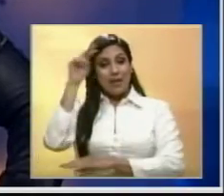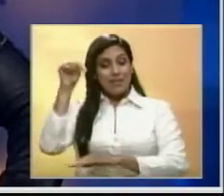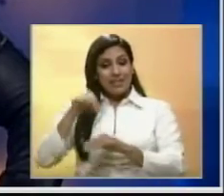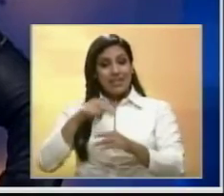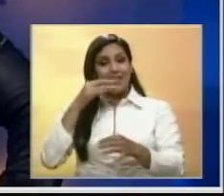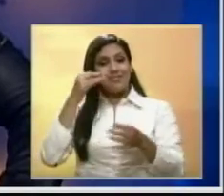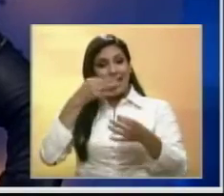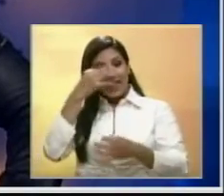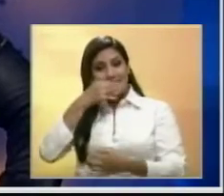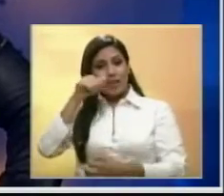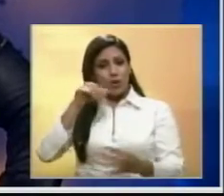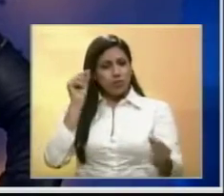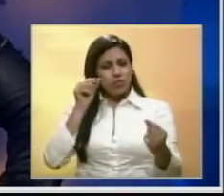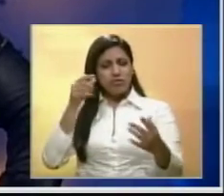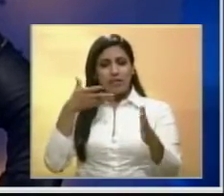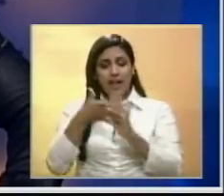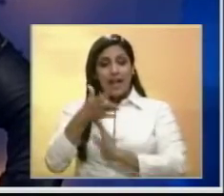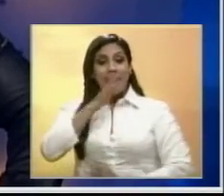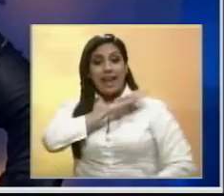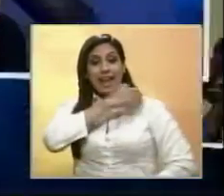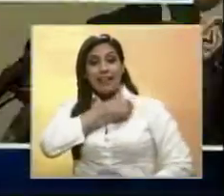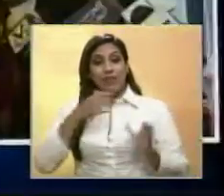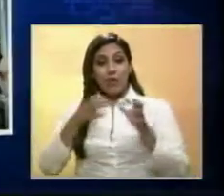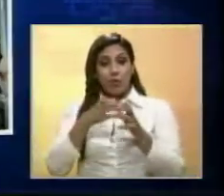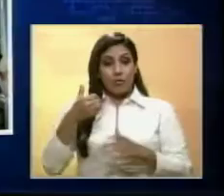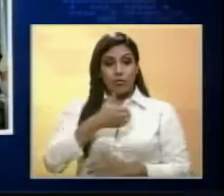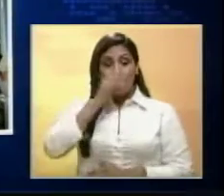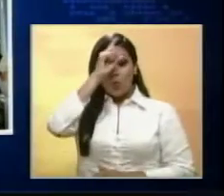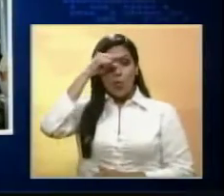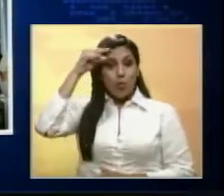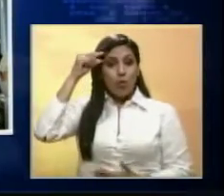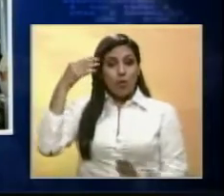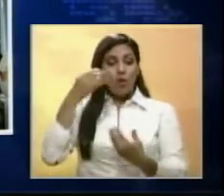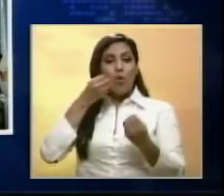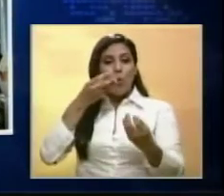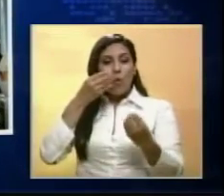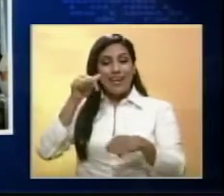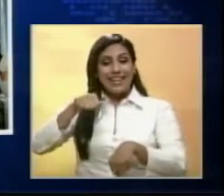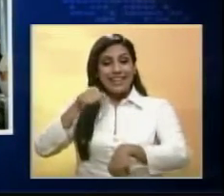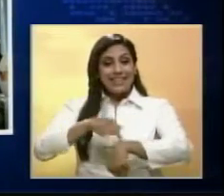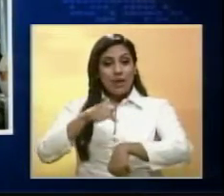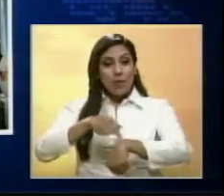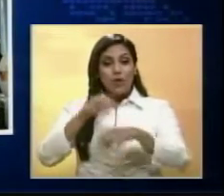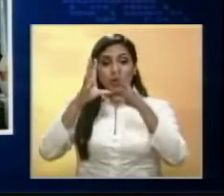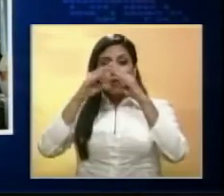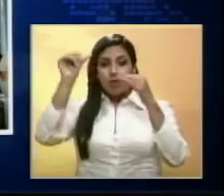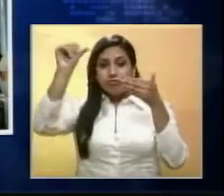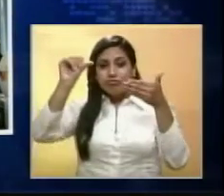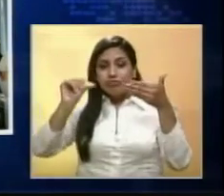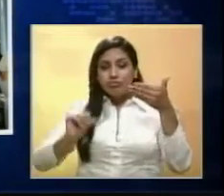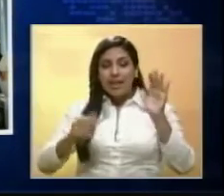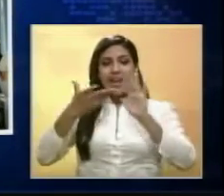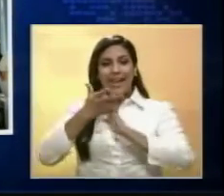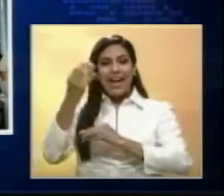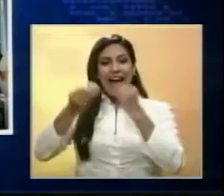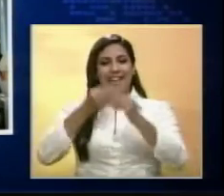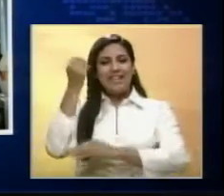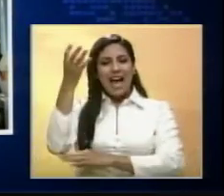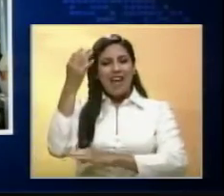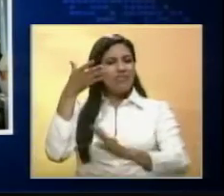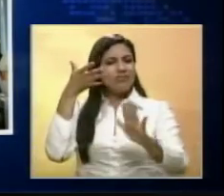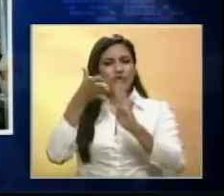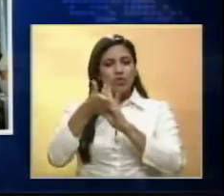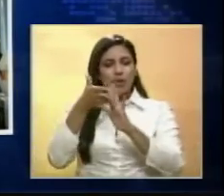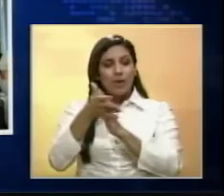tarde en la Asamblea Nacional. El jefe de la bancada de la MUD, Julio Borges, ofrece en este momento todos los detalles sobre la actividad parlamentaria. Allí